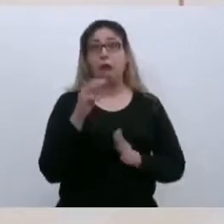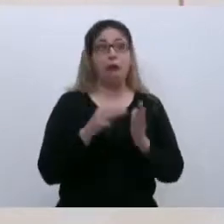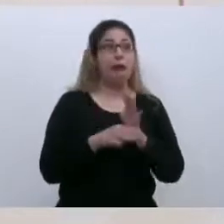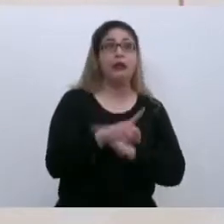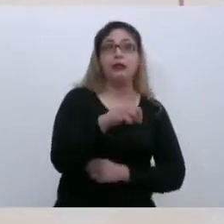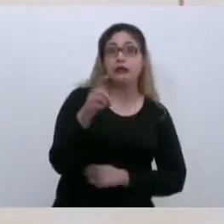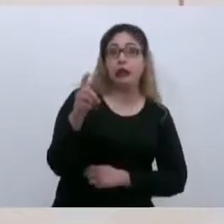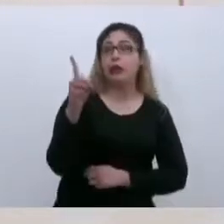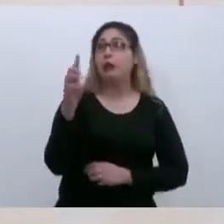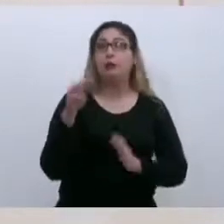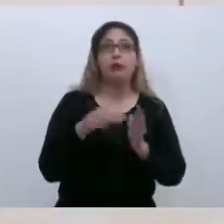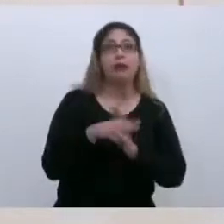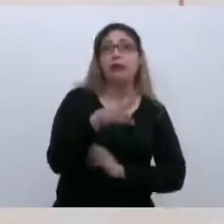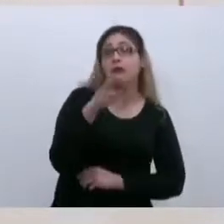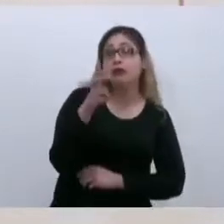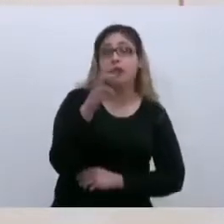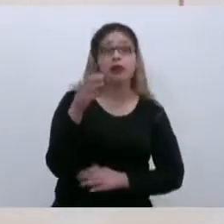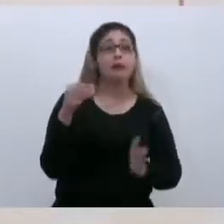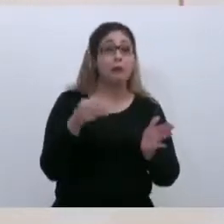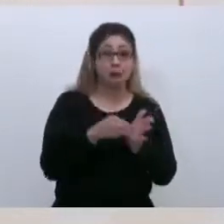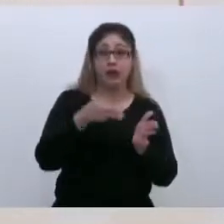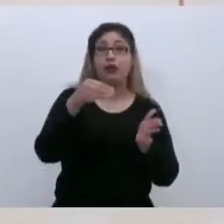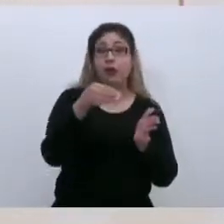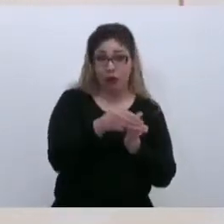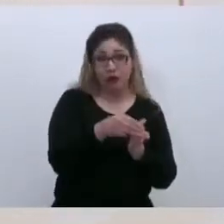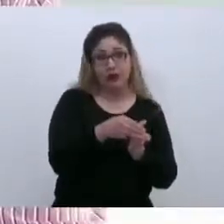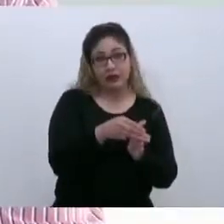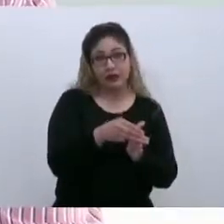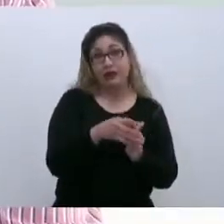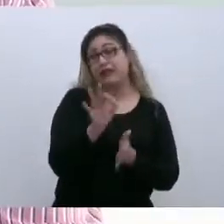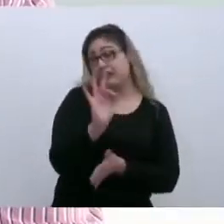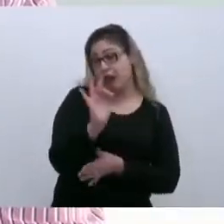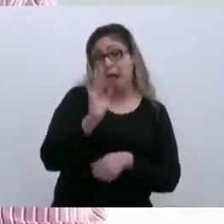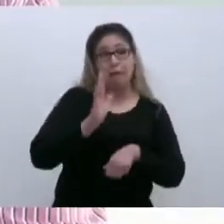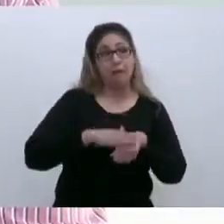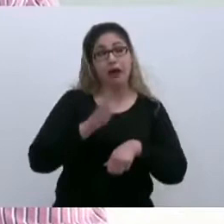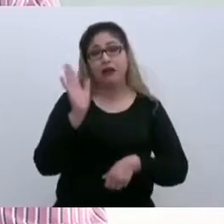la operación anual va a costar